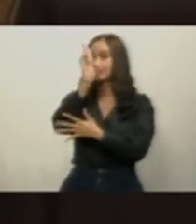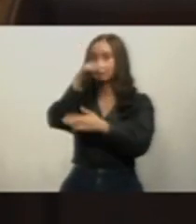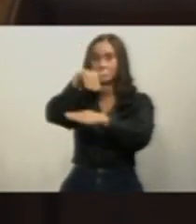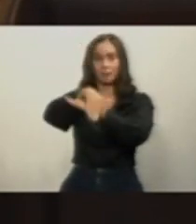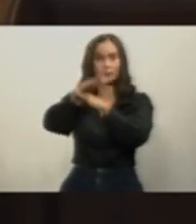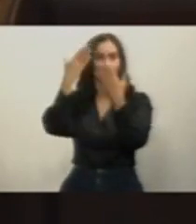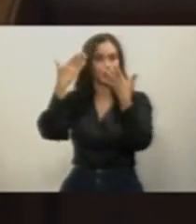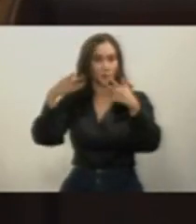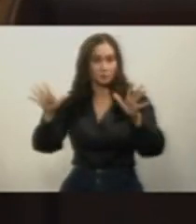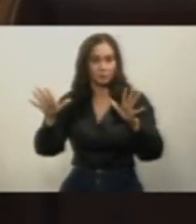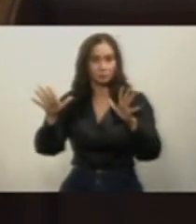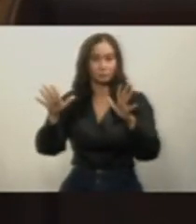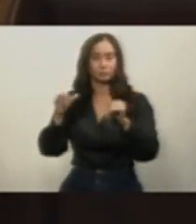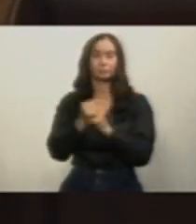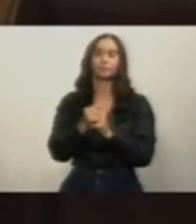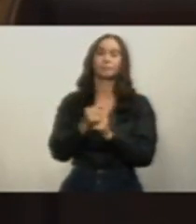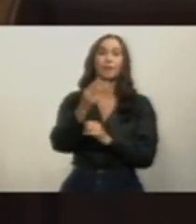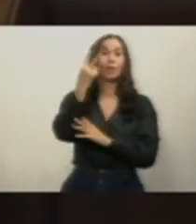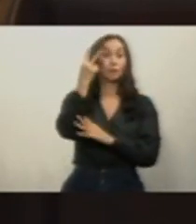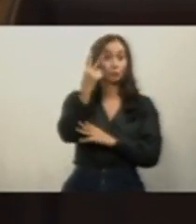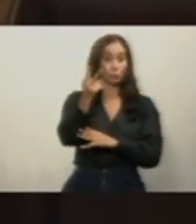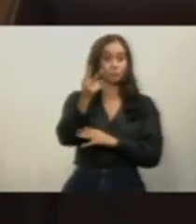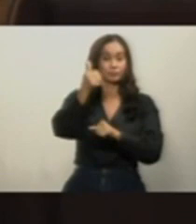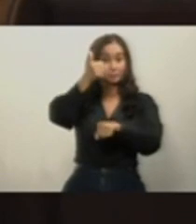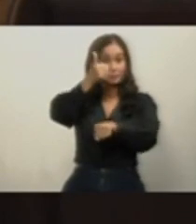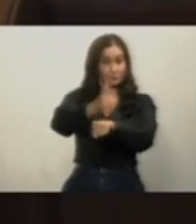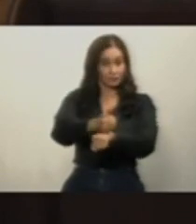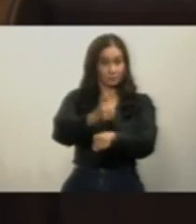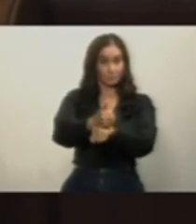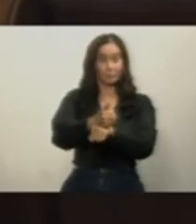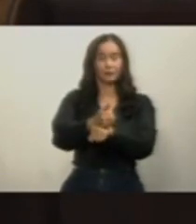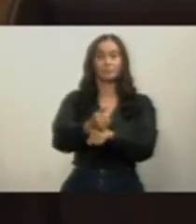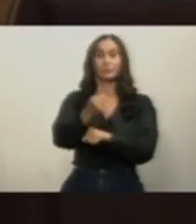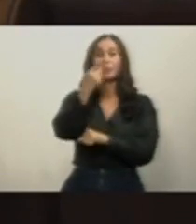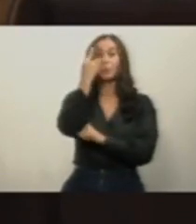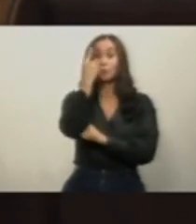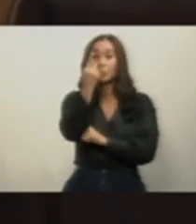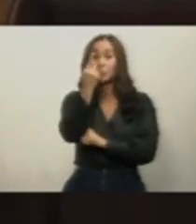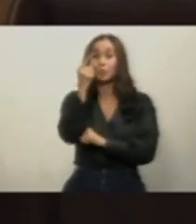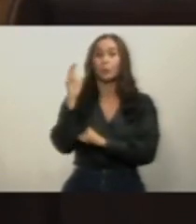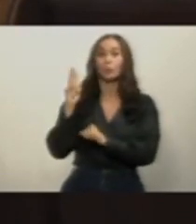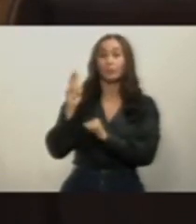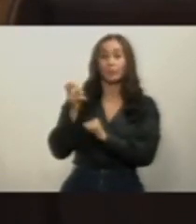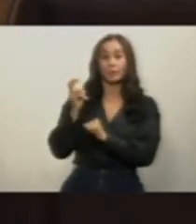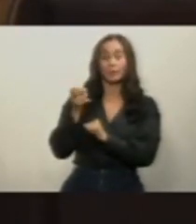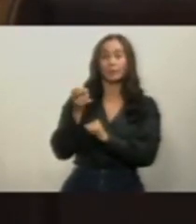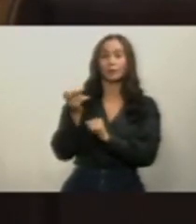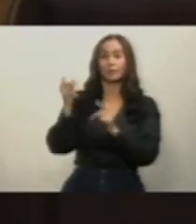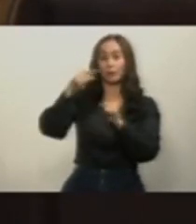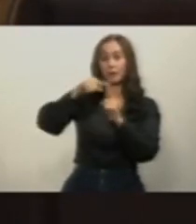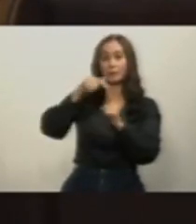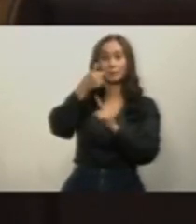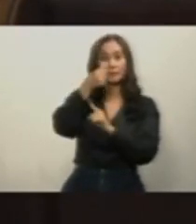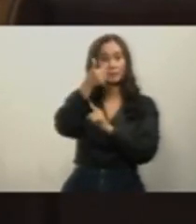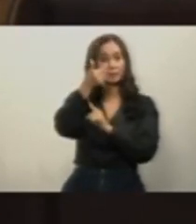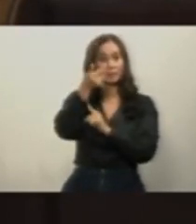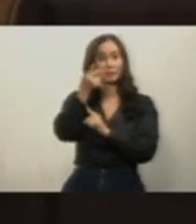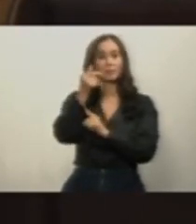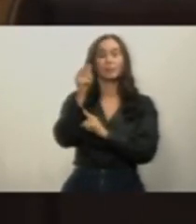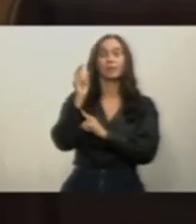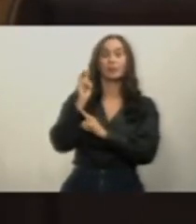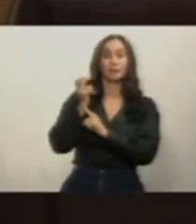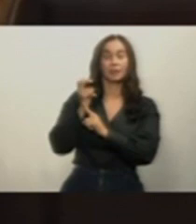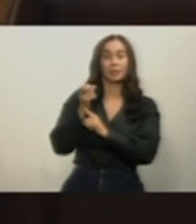noche 2 se establece que desde el día 1 de enero hasta el 10 de enero el toque de queda